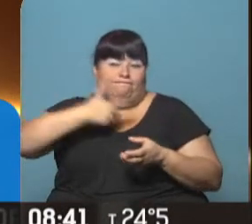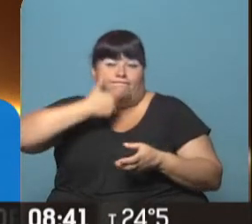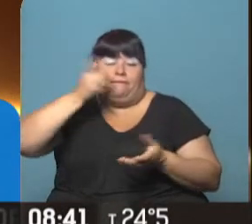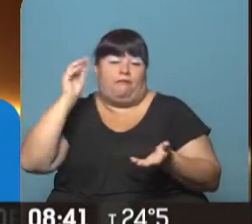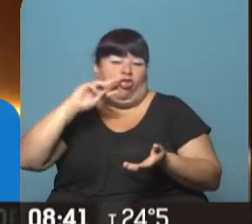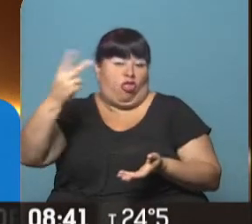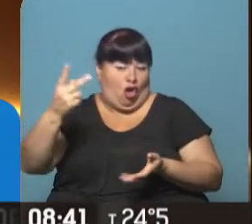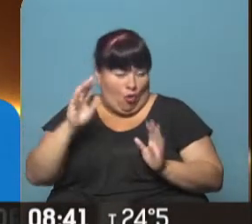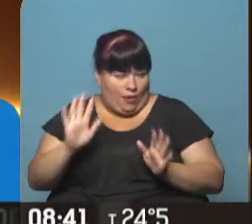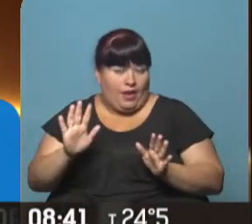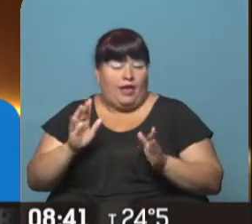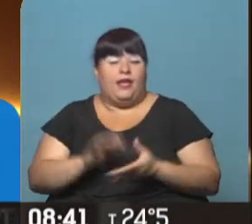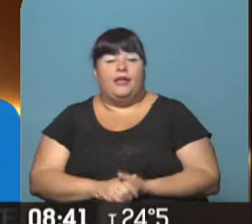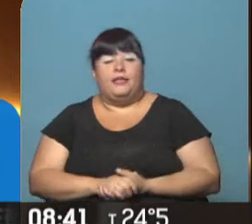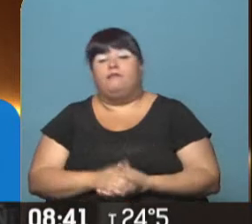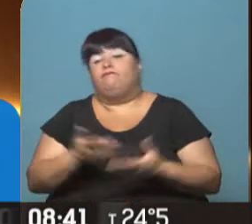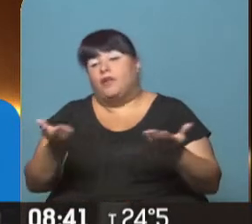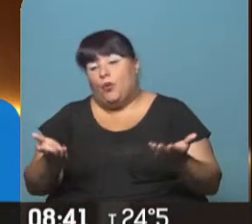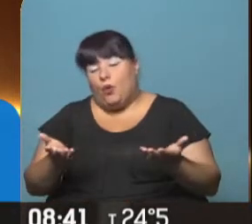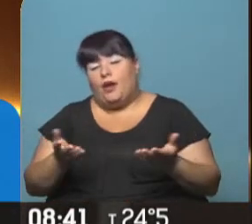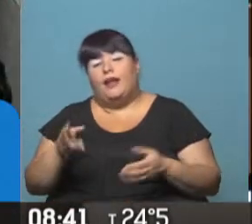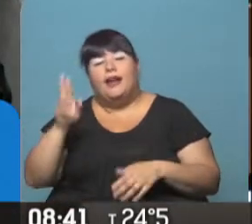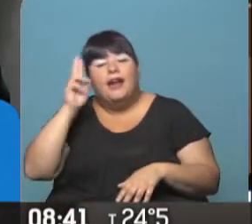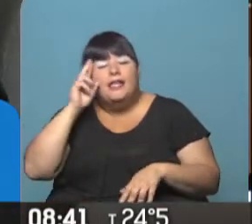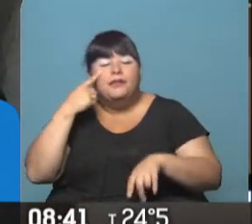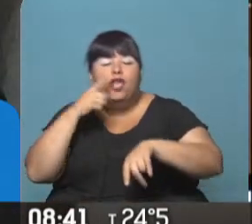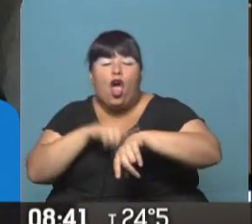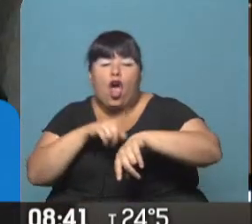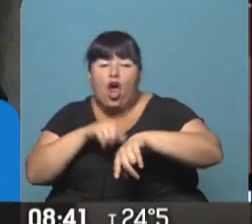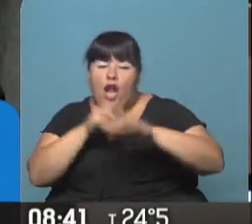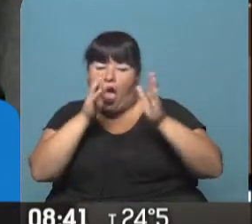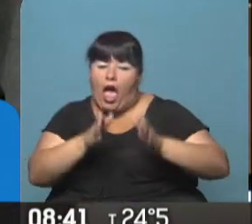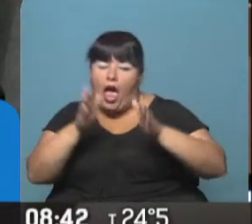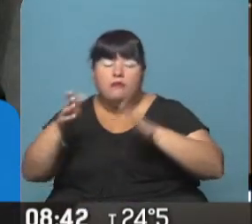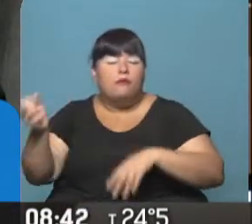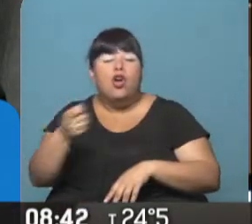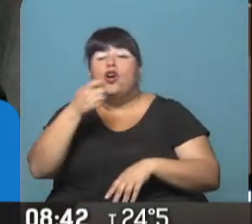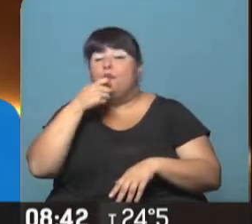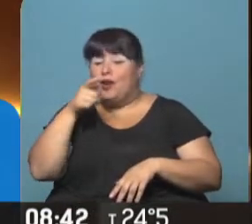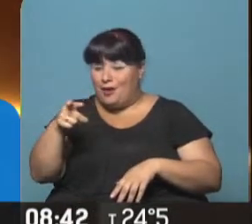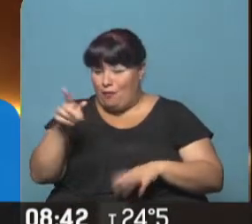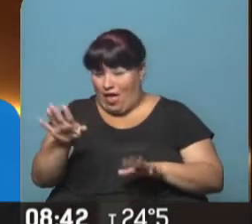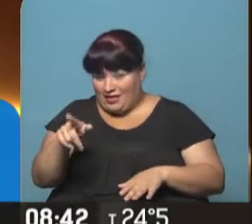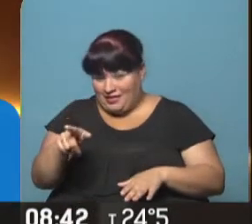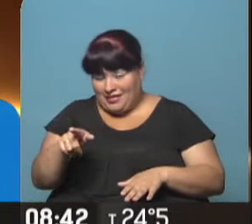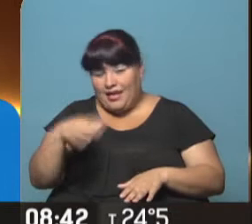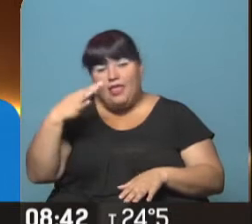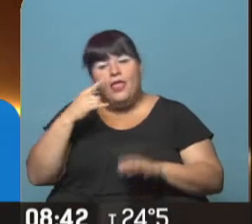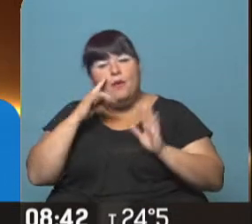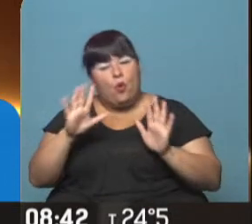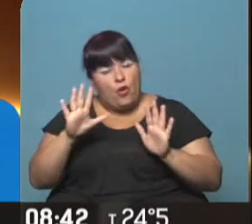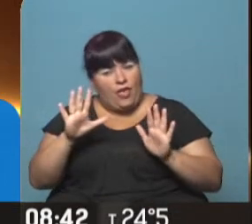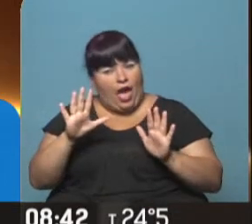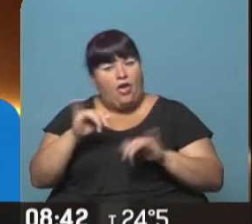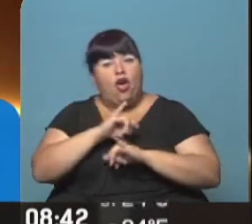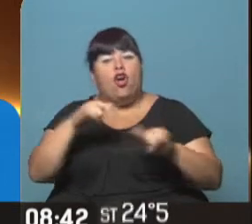recalentamiento. Y bueno, y respetar los horarios, respetar también los horarios, fundamental. Y en casos como estos hay que tener cuidado con